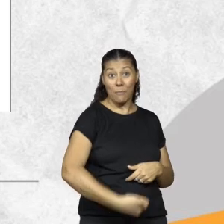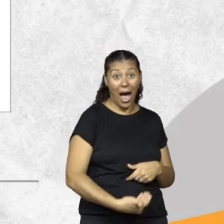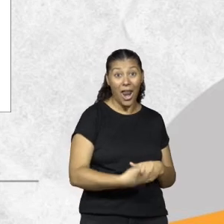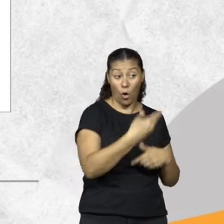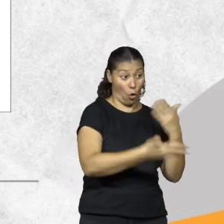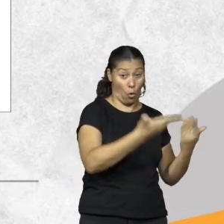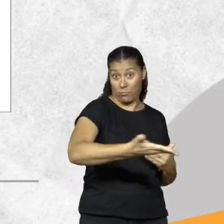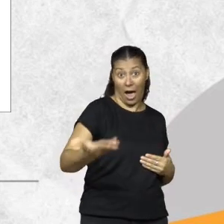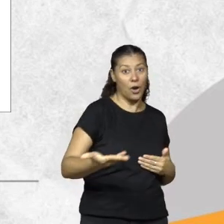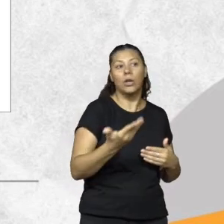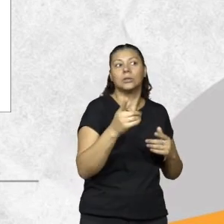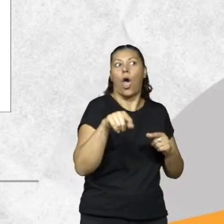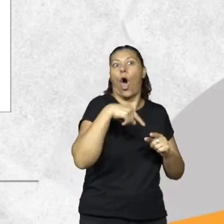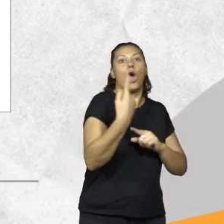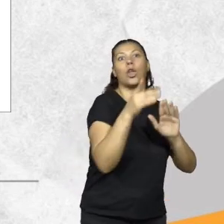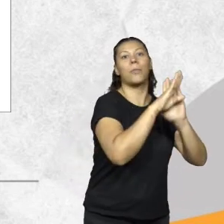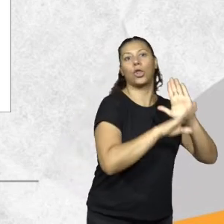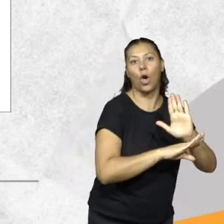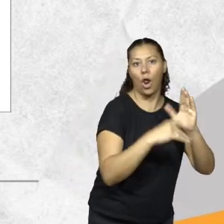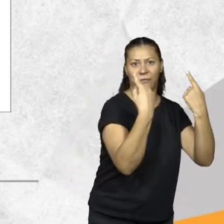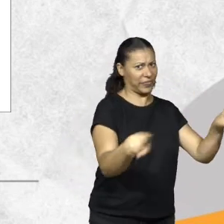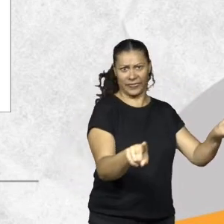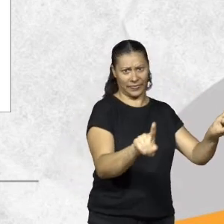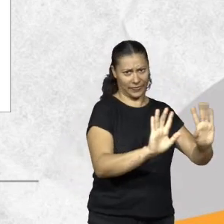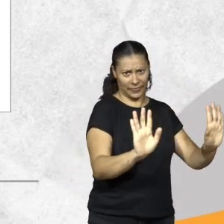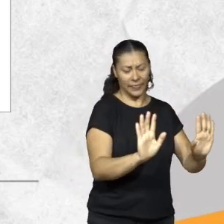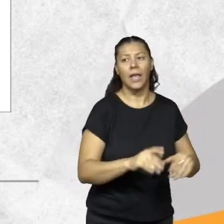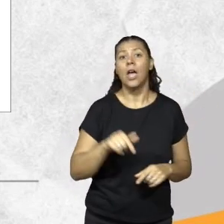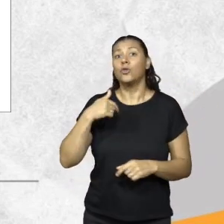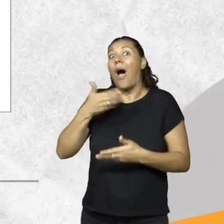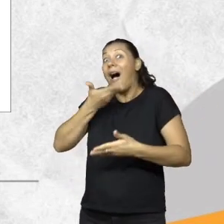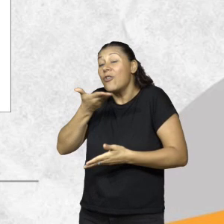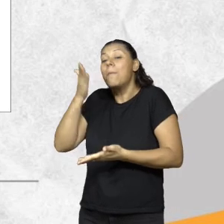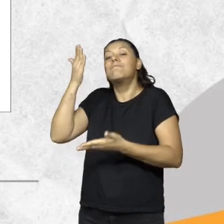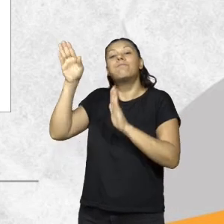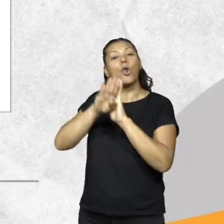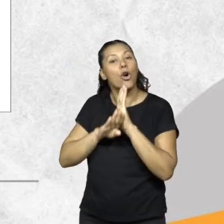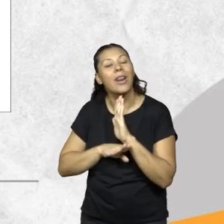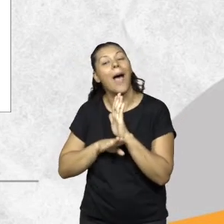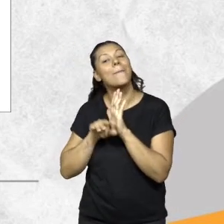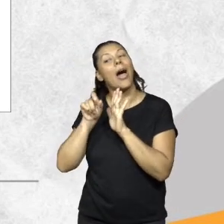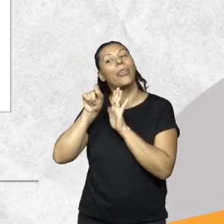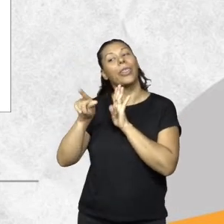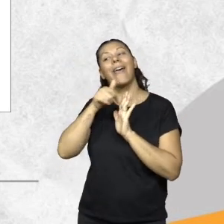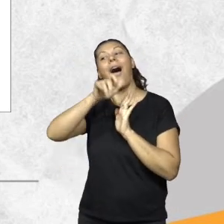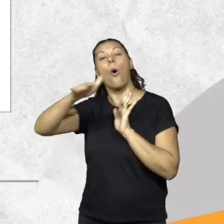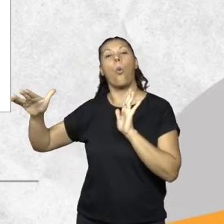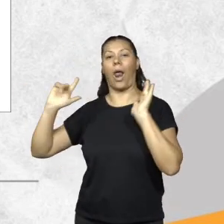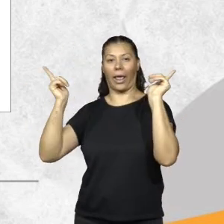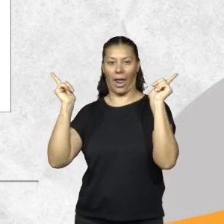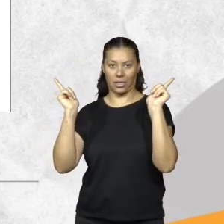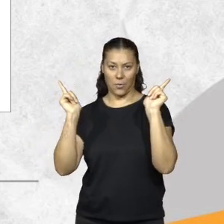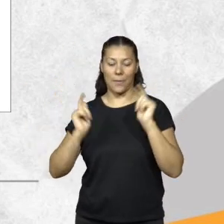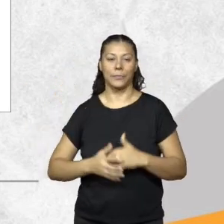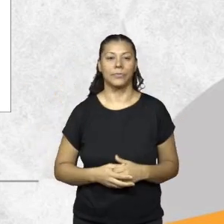otra cosa, tiene otro tipo de protocolos. Esto estamos hablando de un programa que se implementa en aguas de uso recreativo.